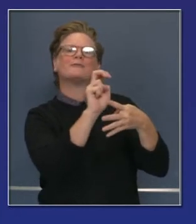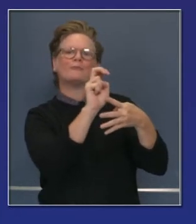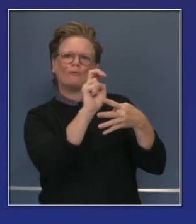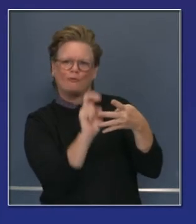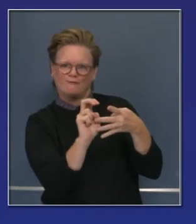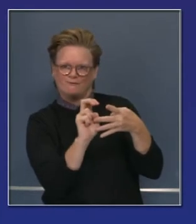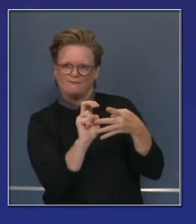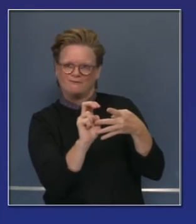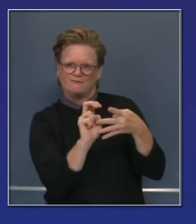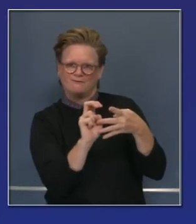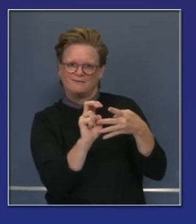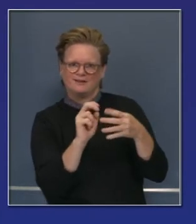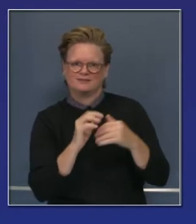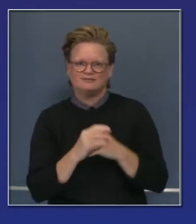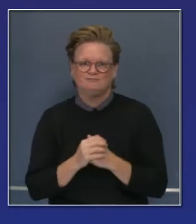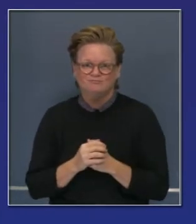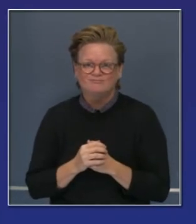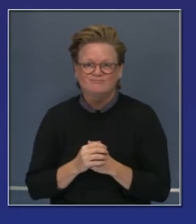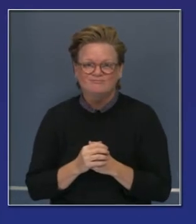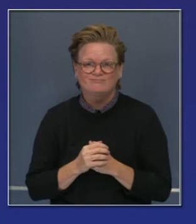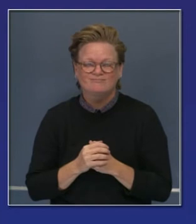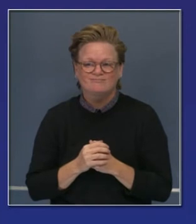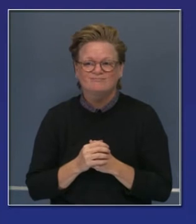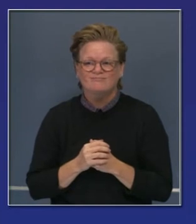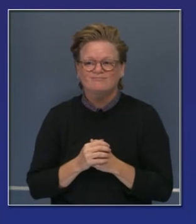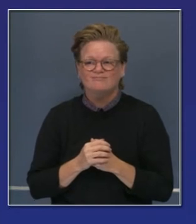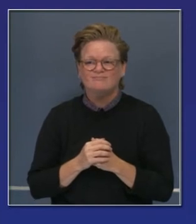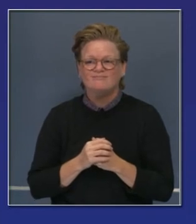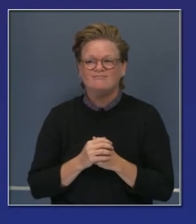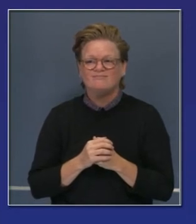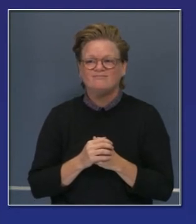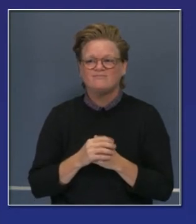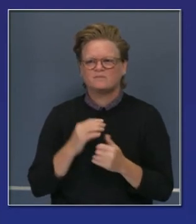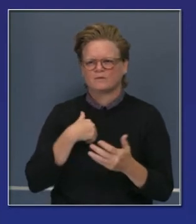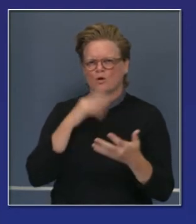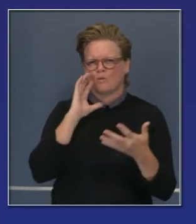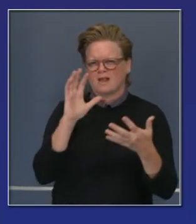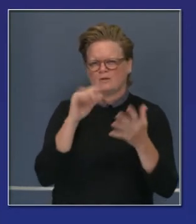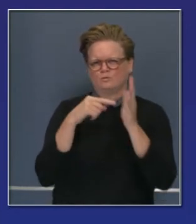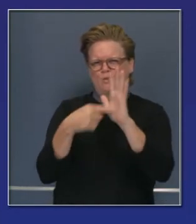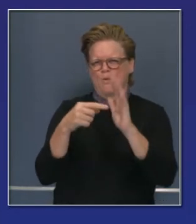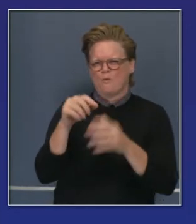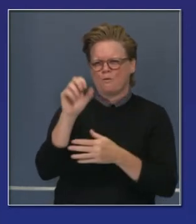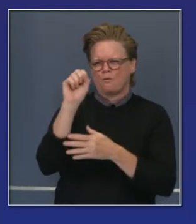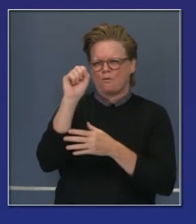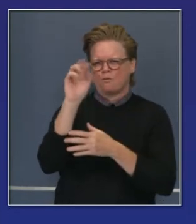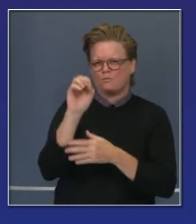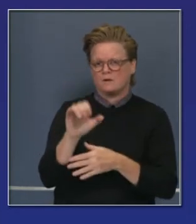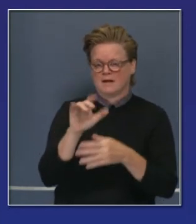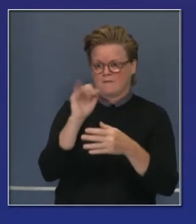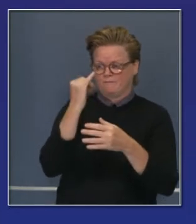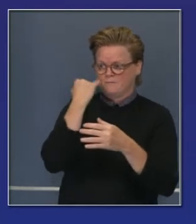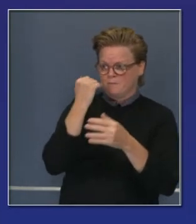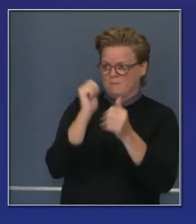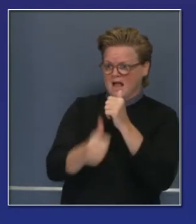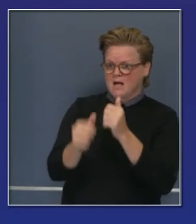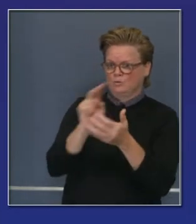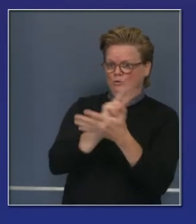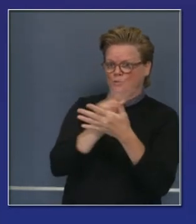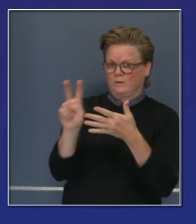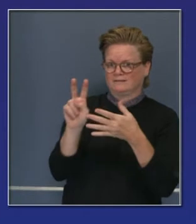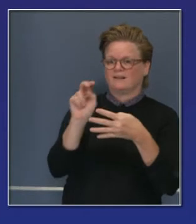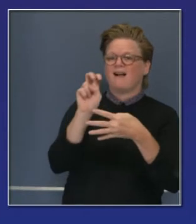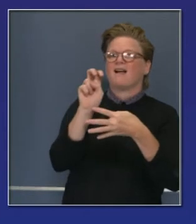les explico, queremos extender este periodo de tiempo incluso más allá de 2 semanas. En